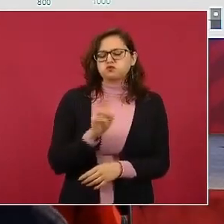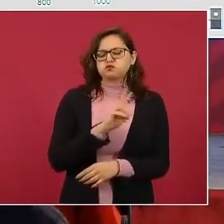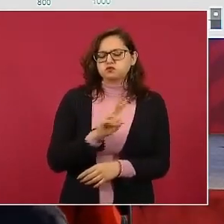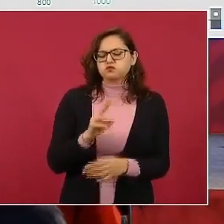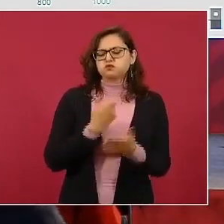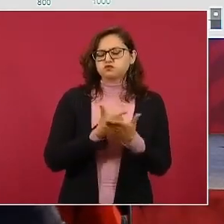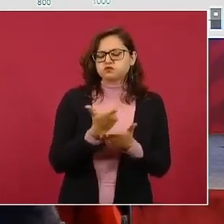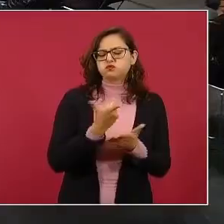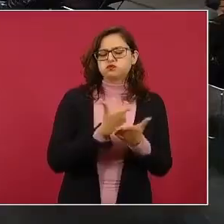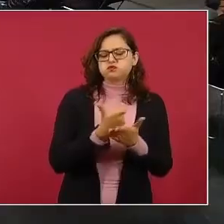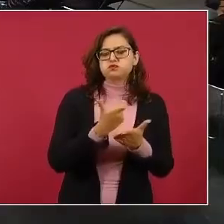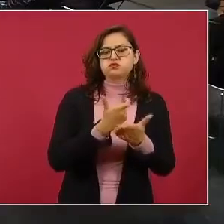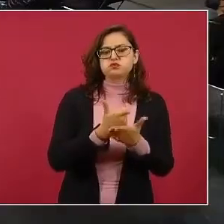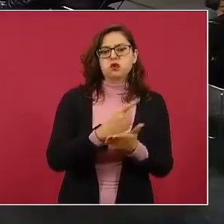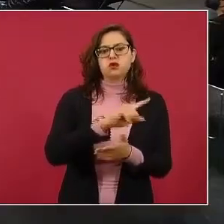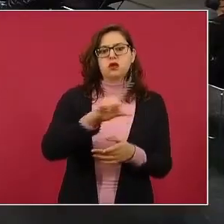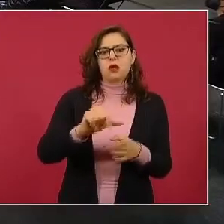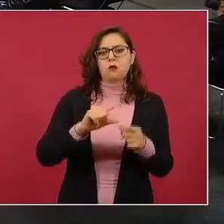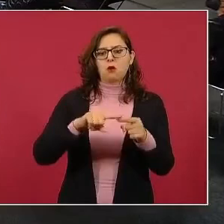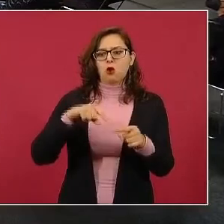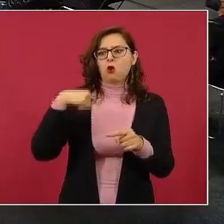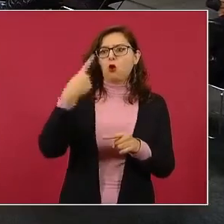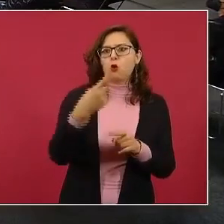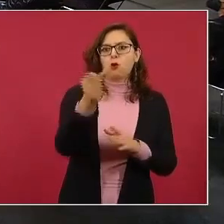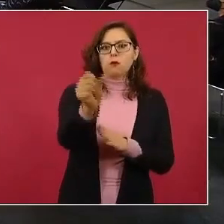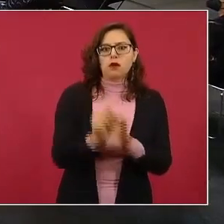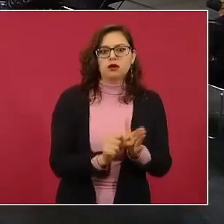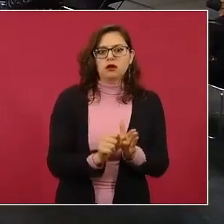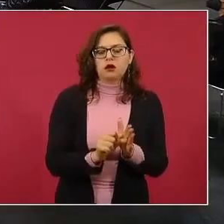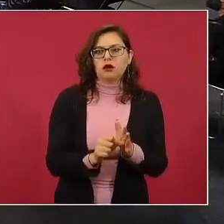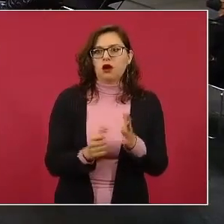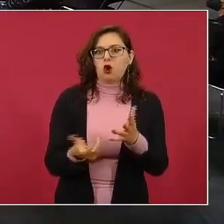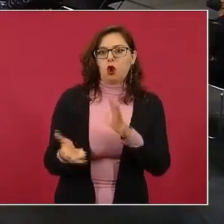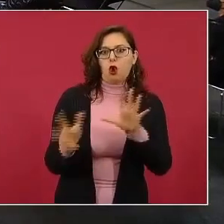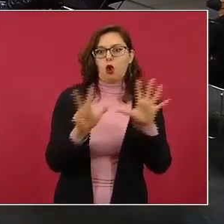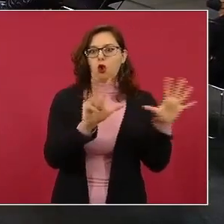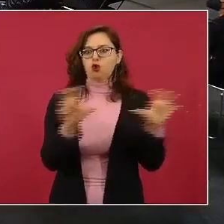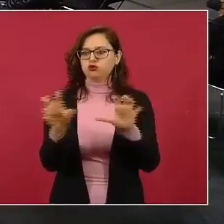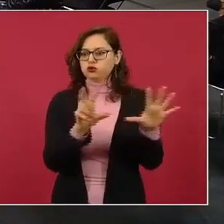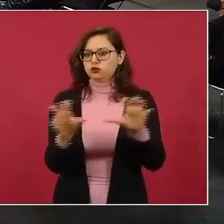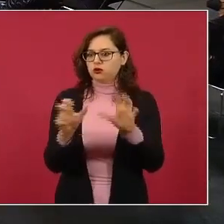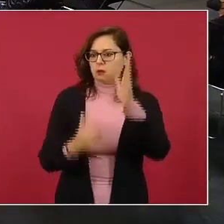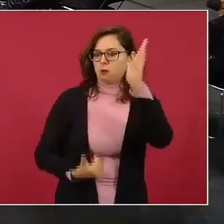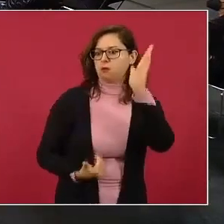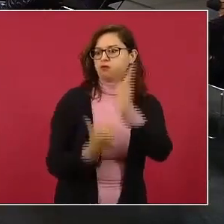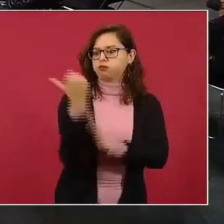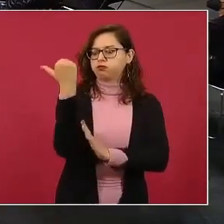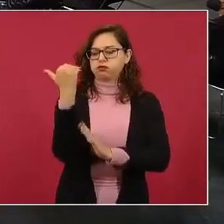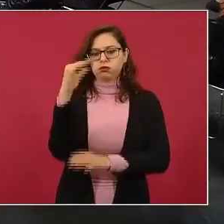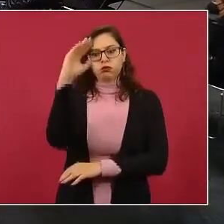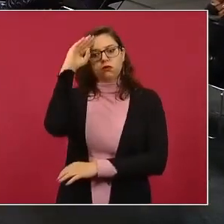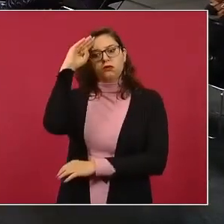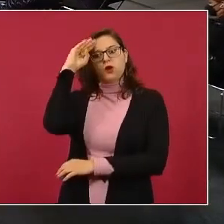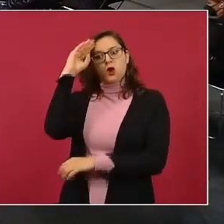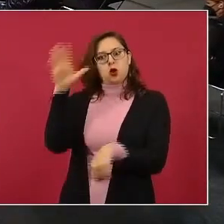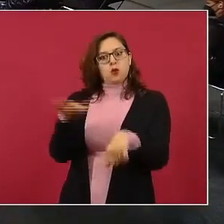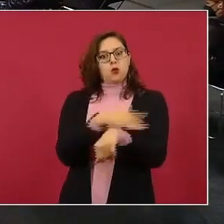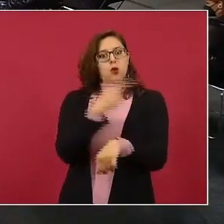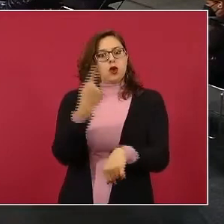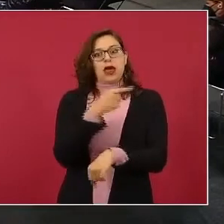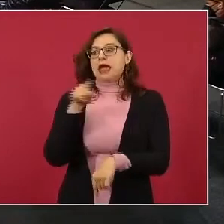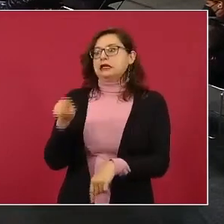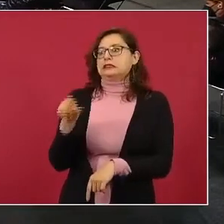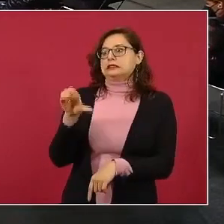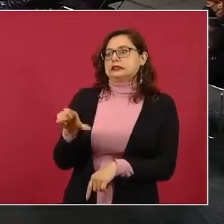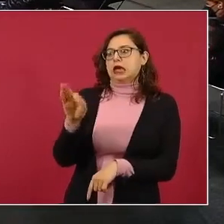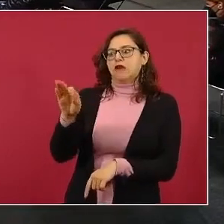pesos y que el siguiente bimestre me aumentó a 800 y no sabemos por qué. Y pensamos que es culpa de la Comisión